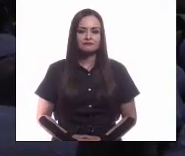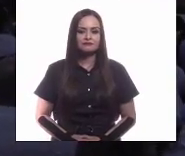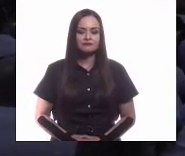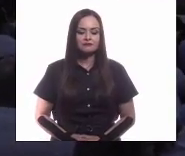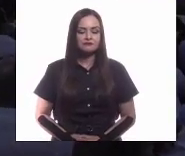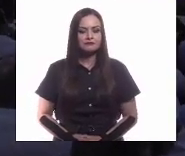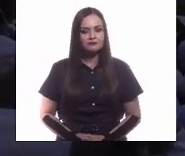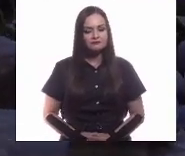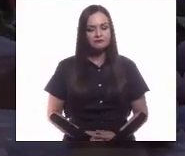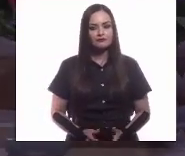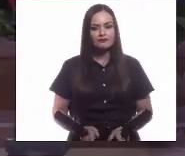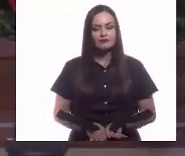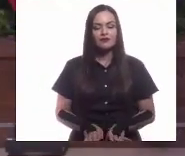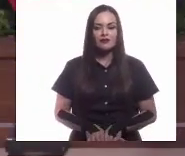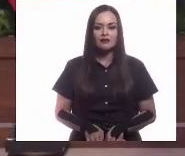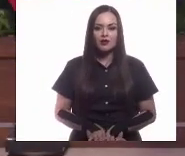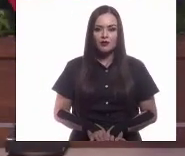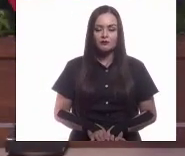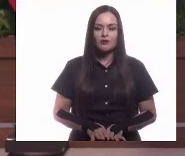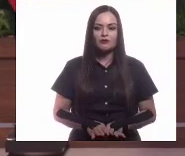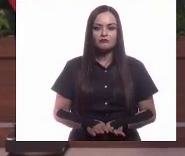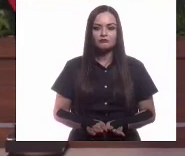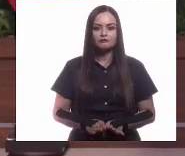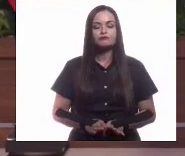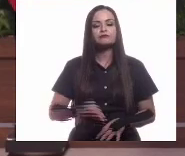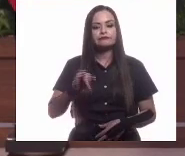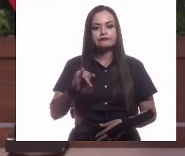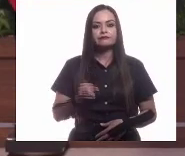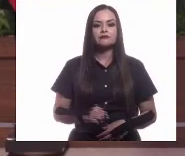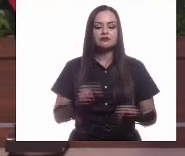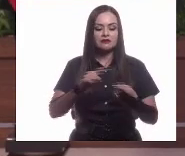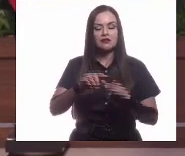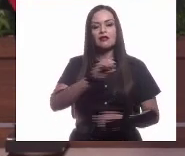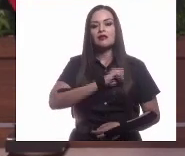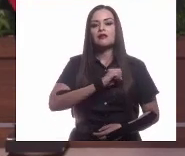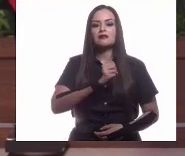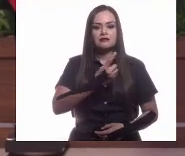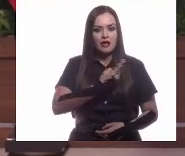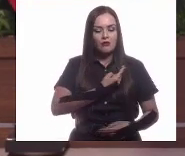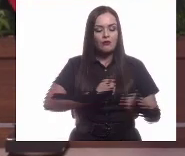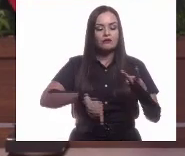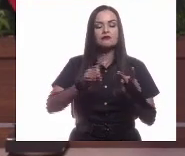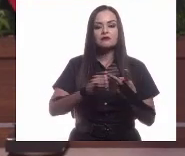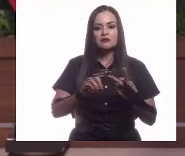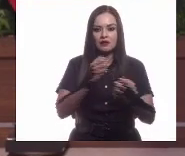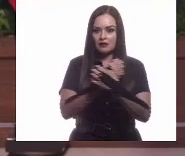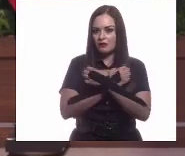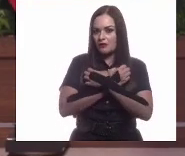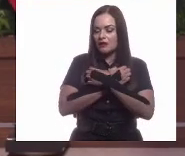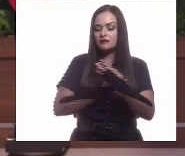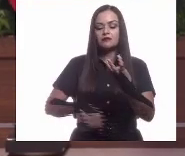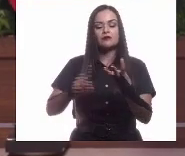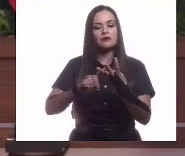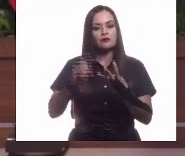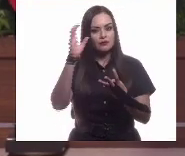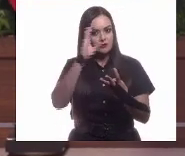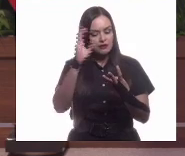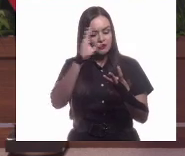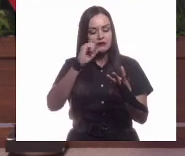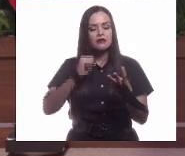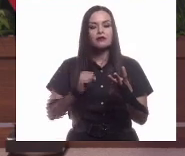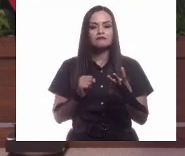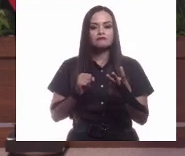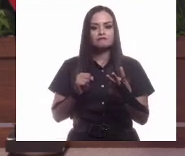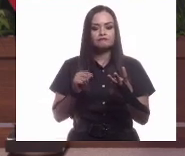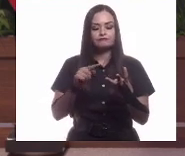La formación integral se consolida cuando, teniendo salud, se enlazan la educación, la cultura y el deporte.